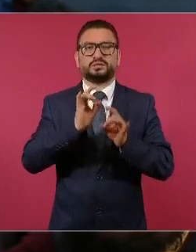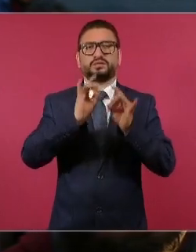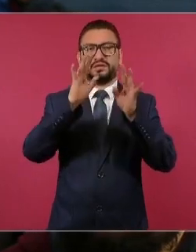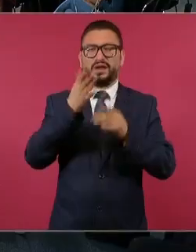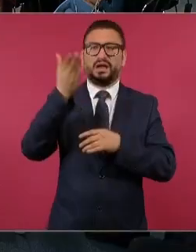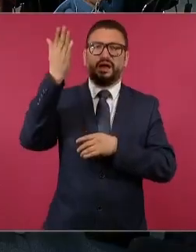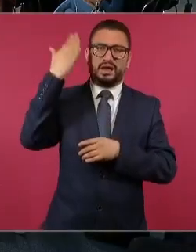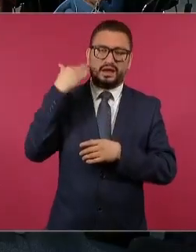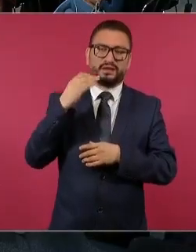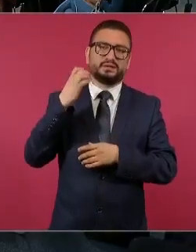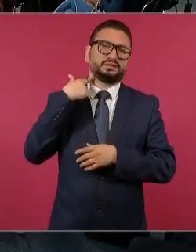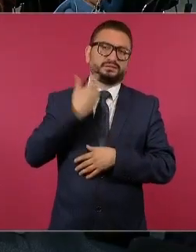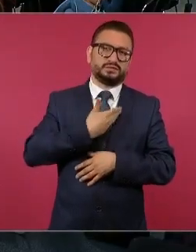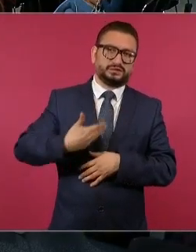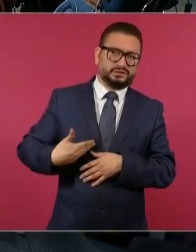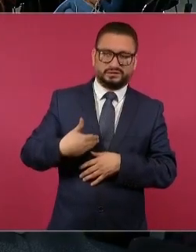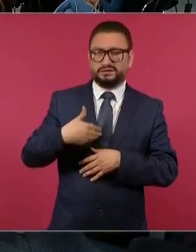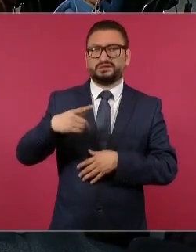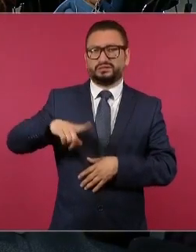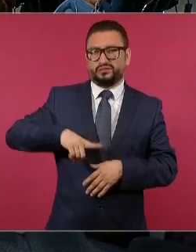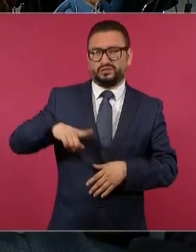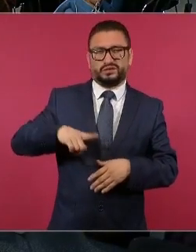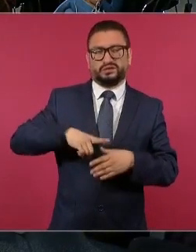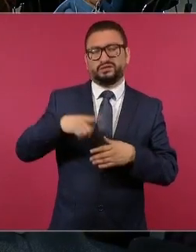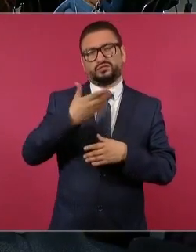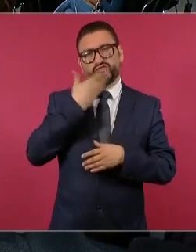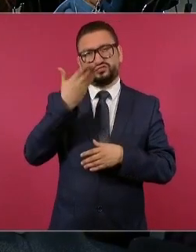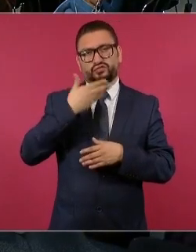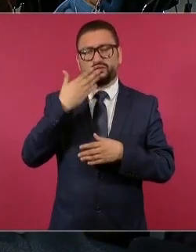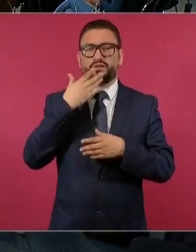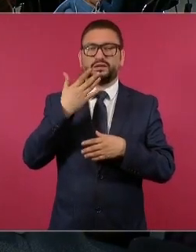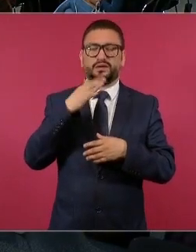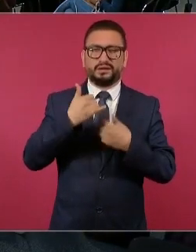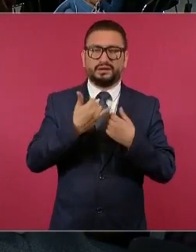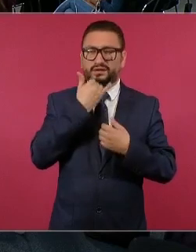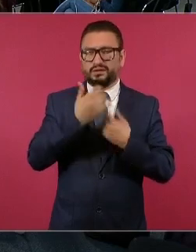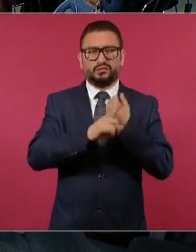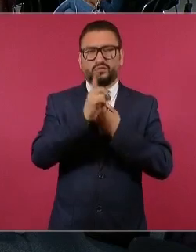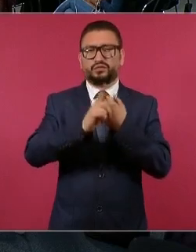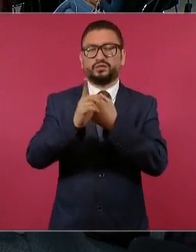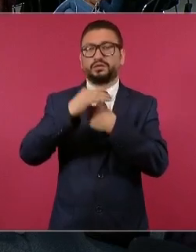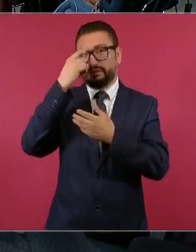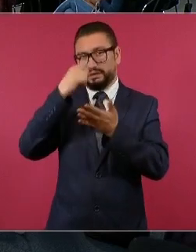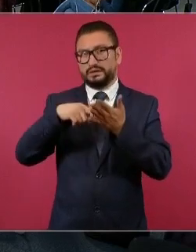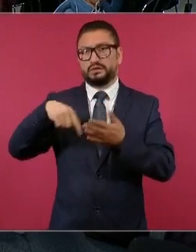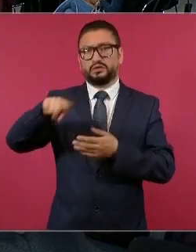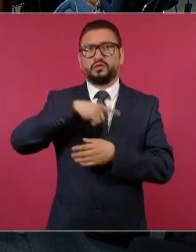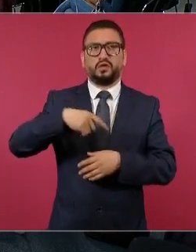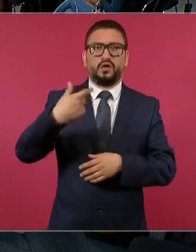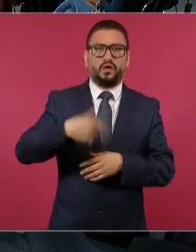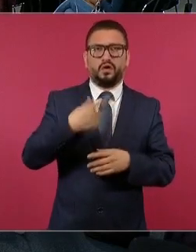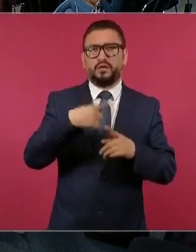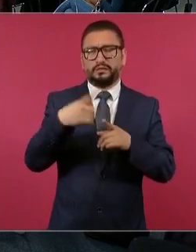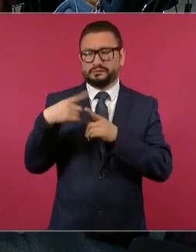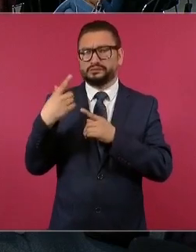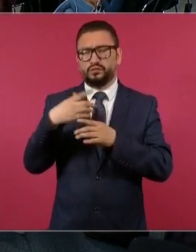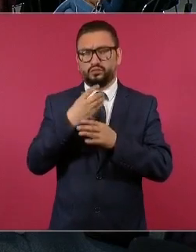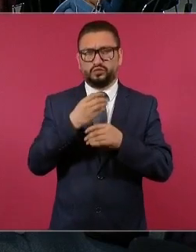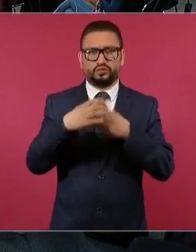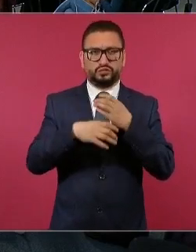neoliberalismo, nos mandaron cada calamidad, se cree que éramos ricos, que teníamos todo. Y sí, en